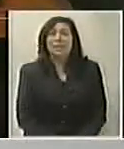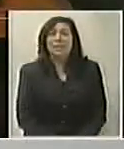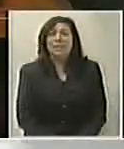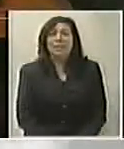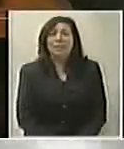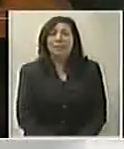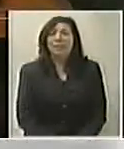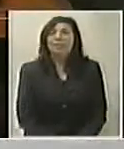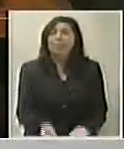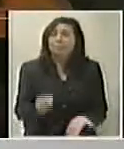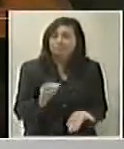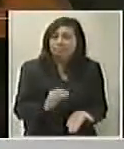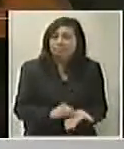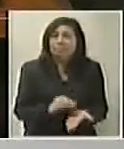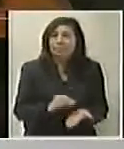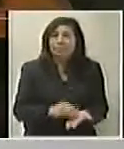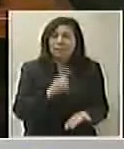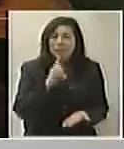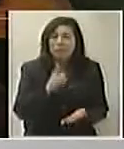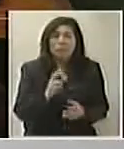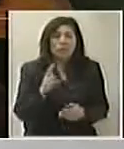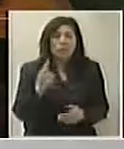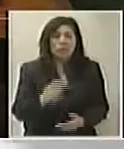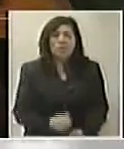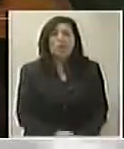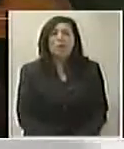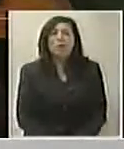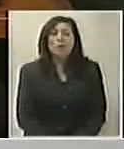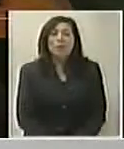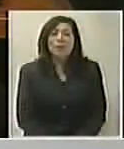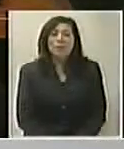y reiteradas acusaciones de corrupción